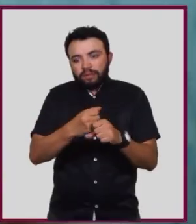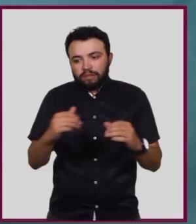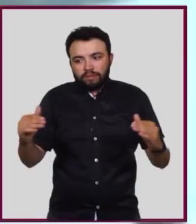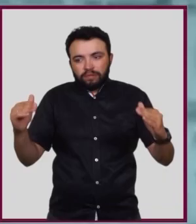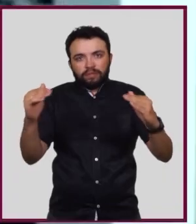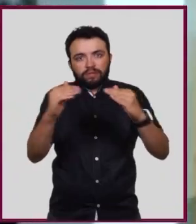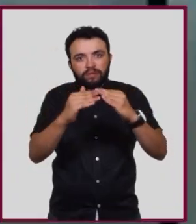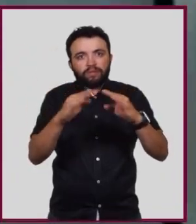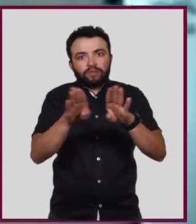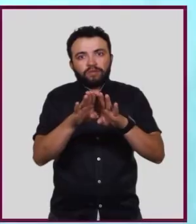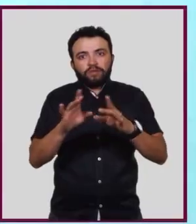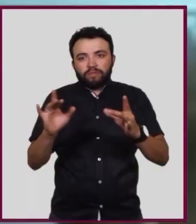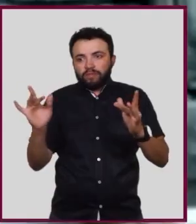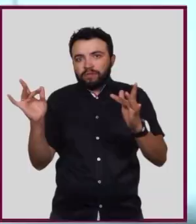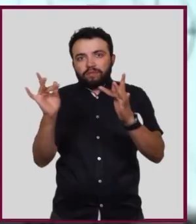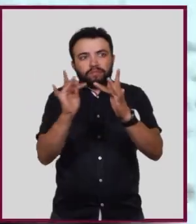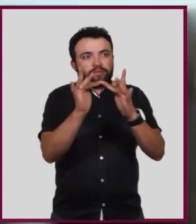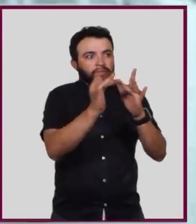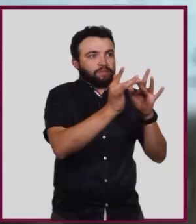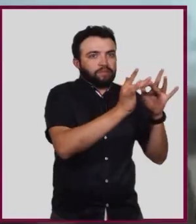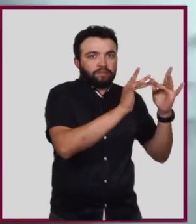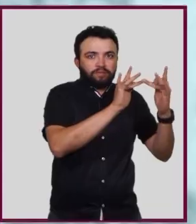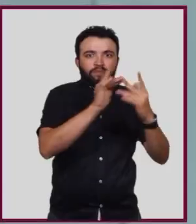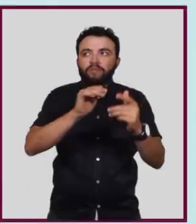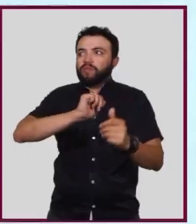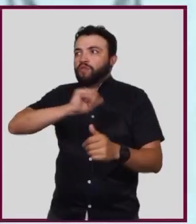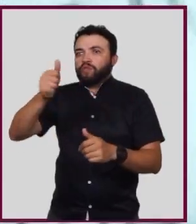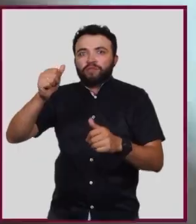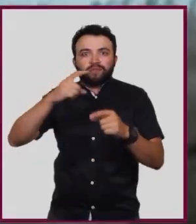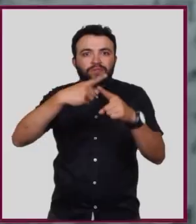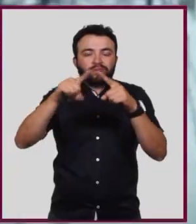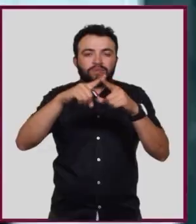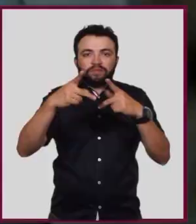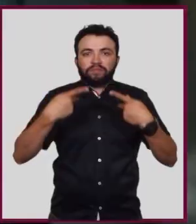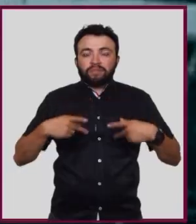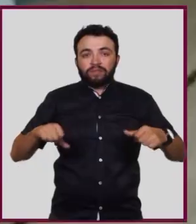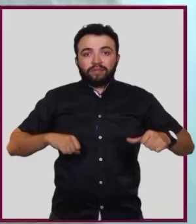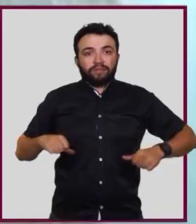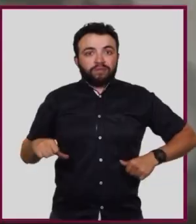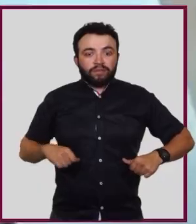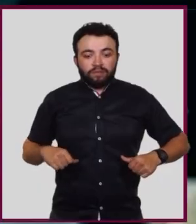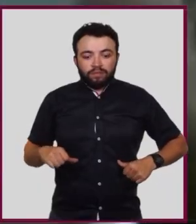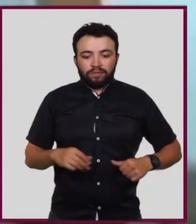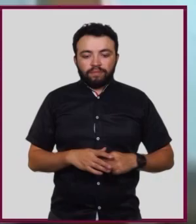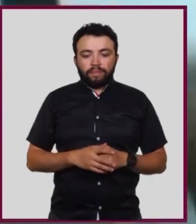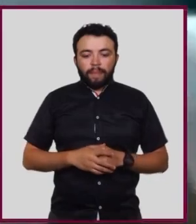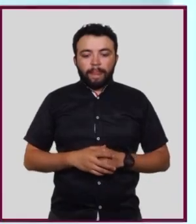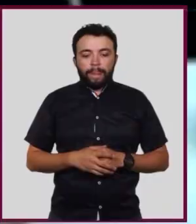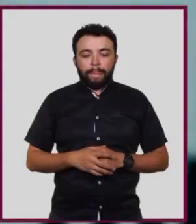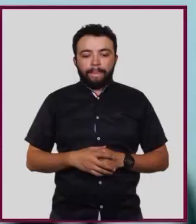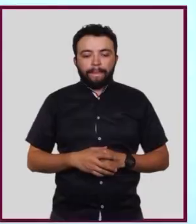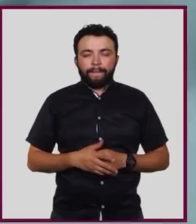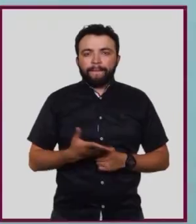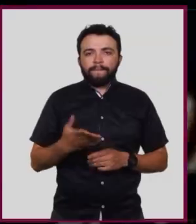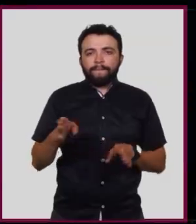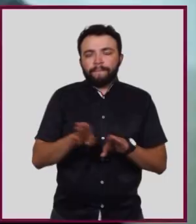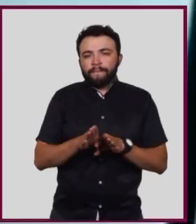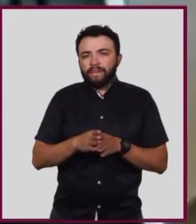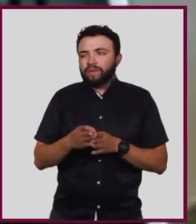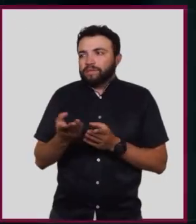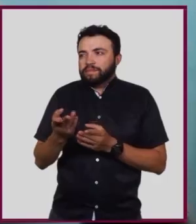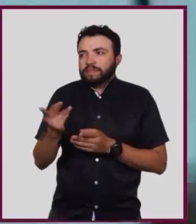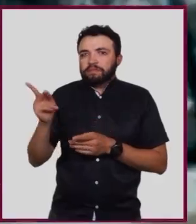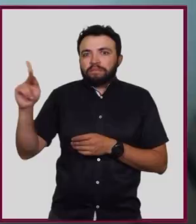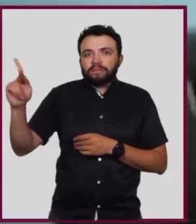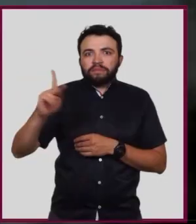Gabriel, igual que yo, con artistas que tenían las inquietudes muy